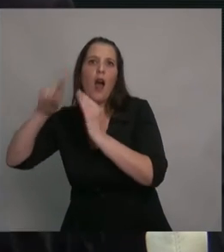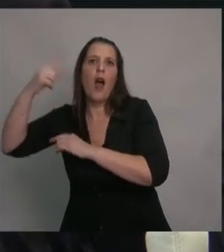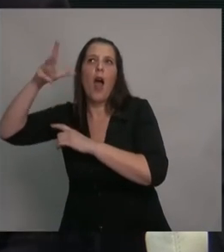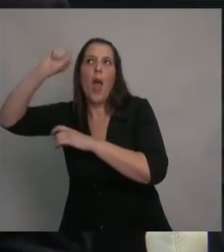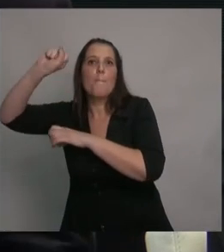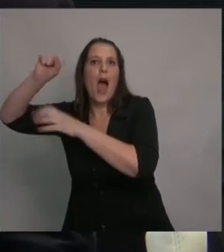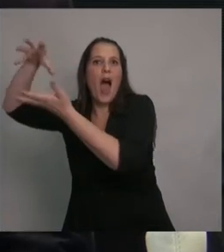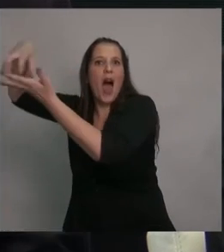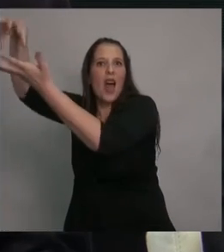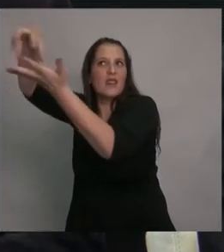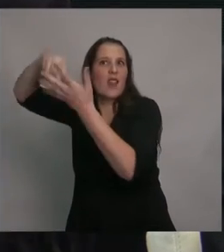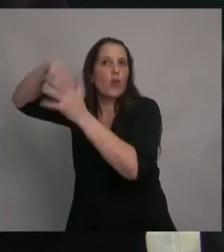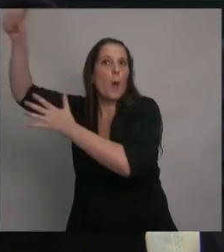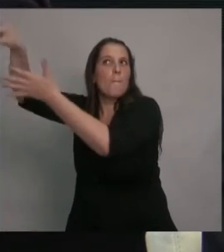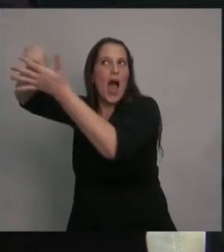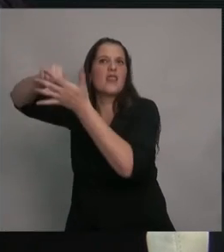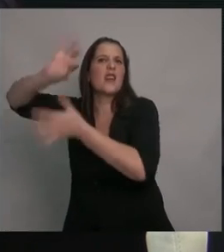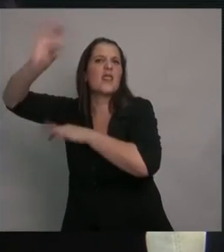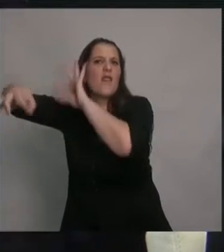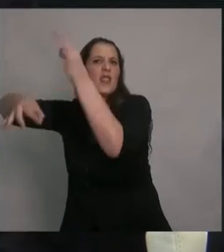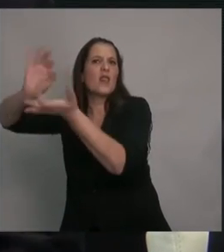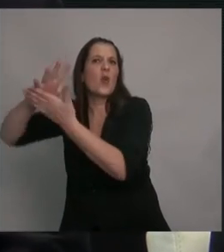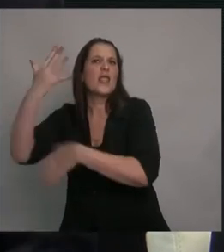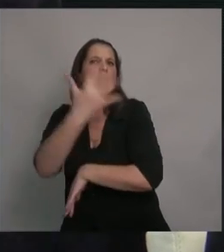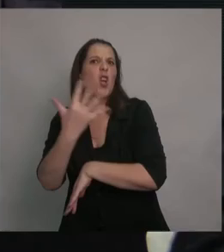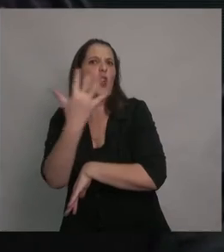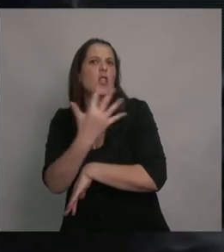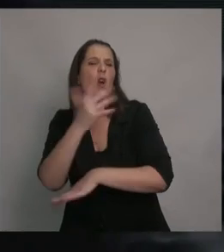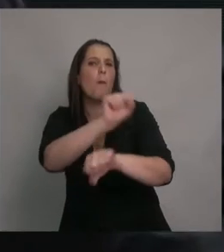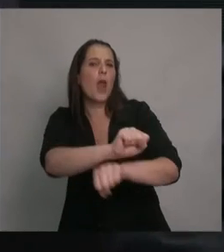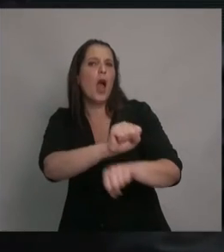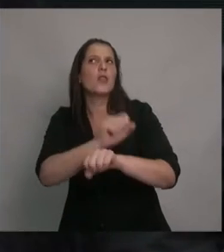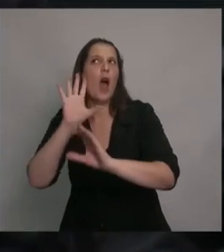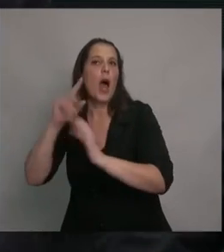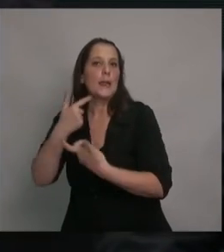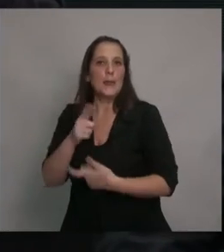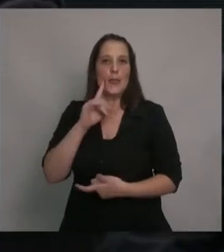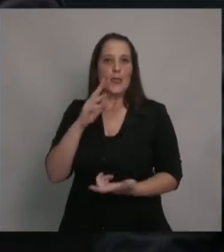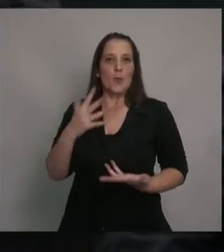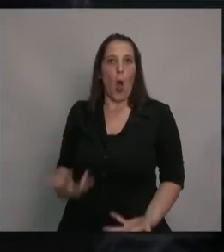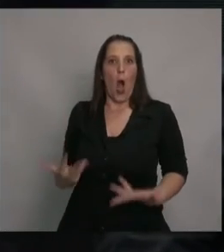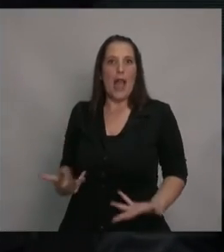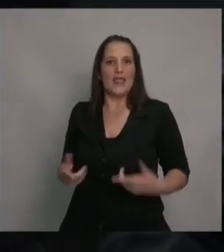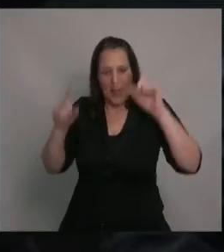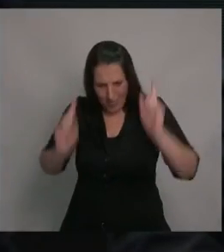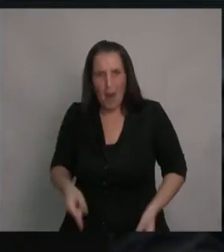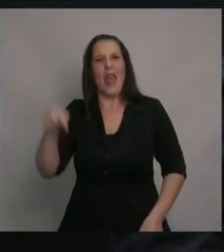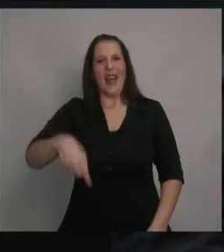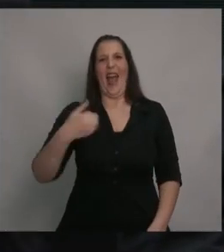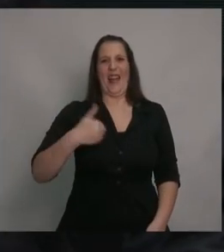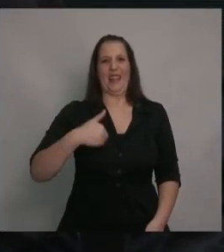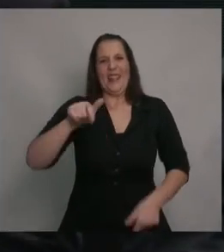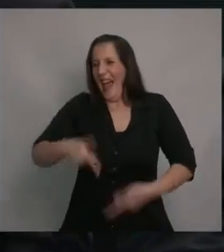manifestándose, exigiendo nuestra libertad. Se crearon grupos de solidaridad en muchísimos países, incluyendo aquí en la Argentina, a quien hoy venimos a darle